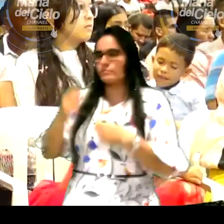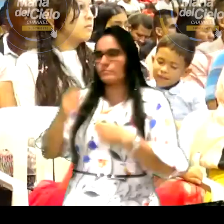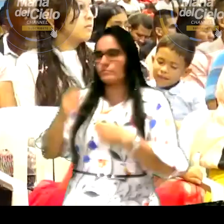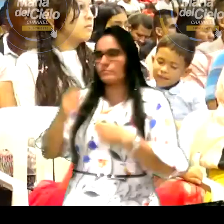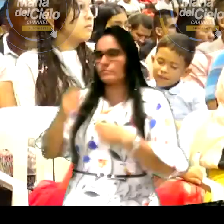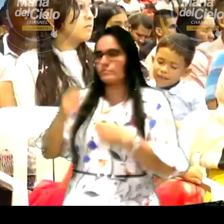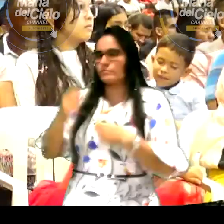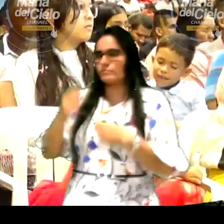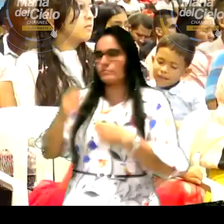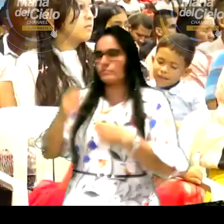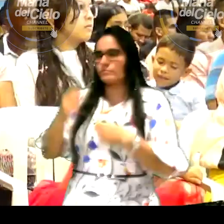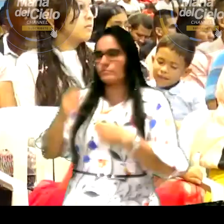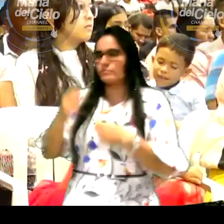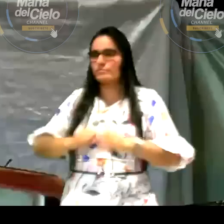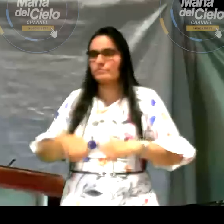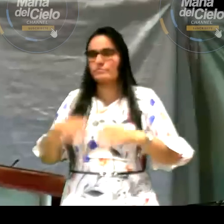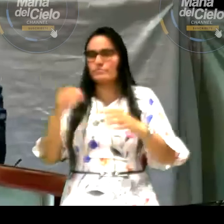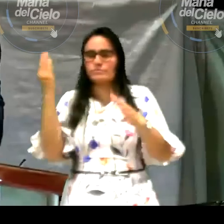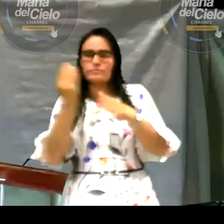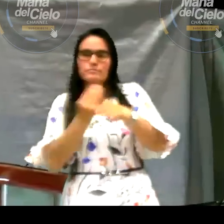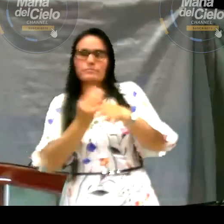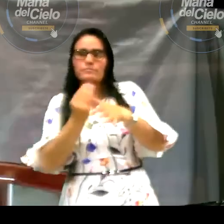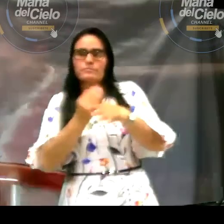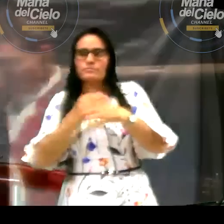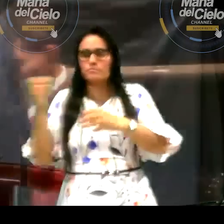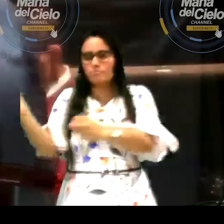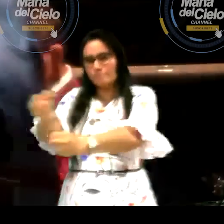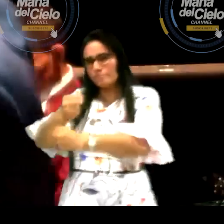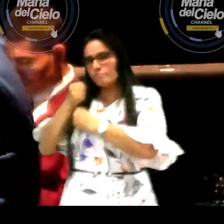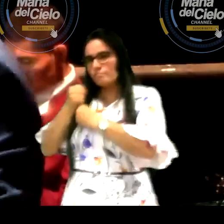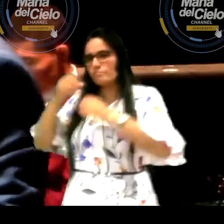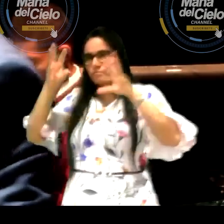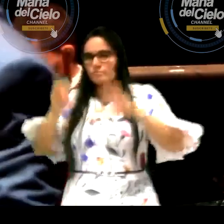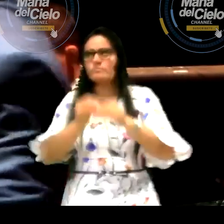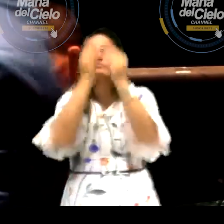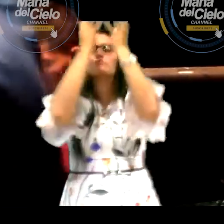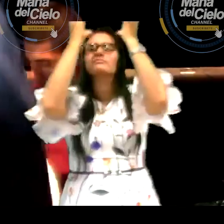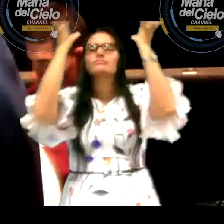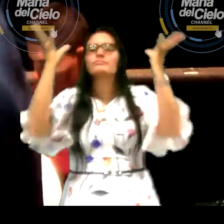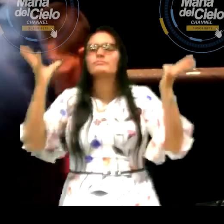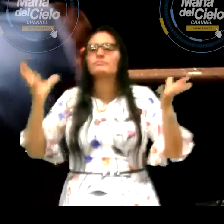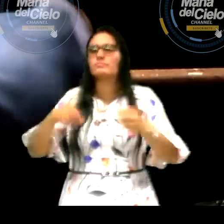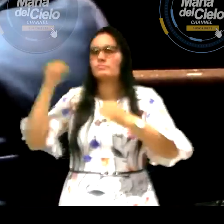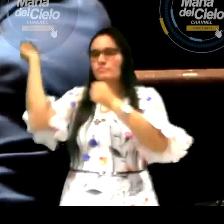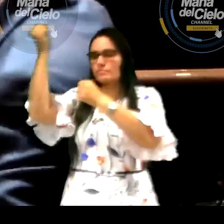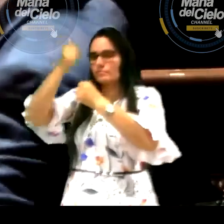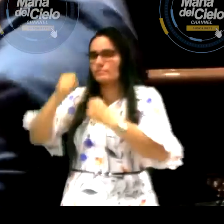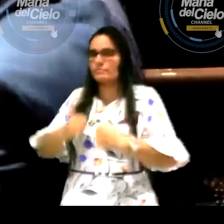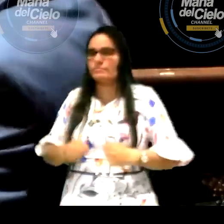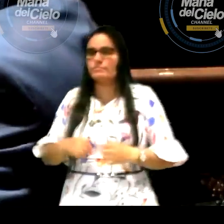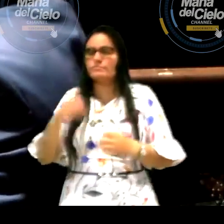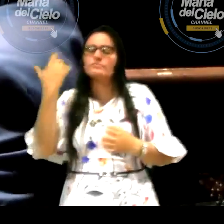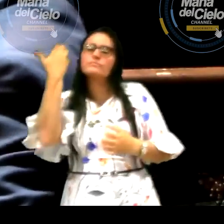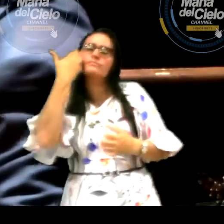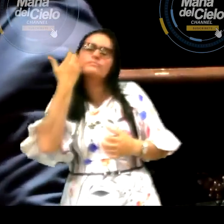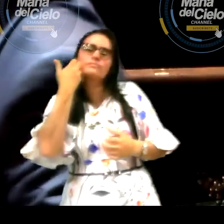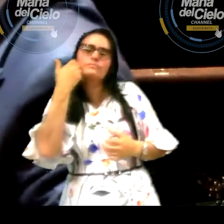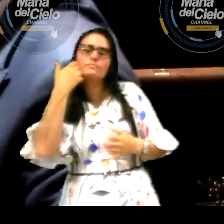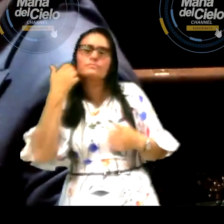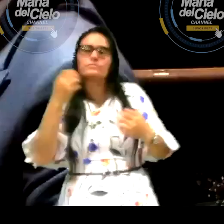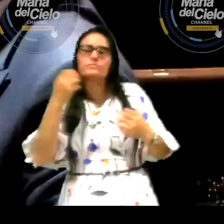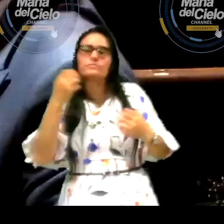Señor en la iglesia. Era poderoso los cultos, el derramamiento, la unción, los enfermos se sanaban. Ahora